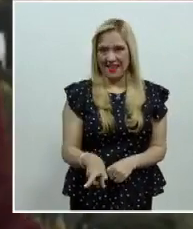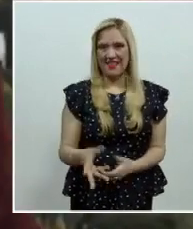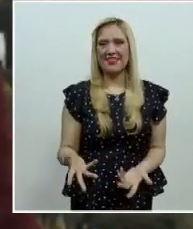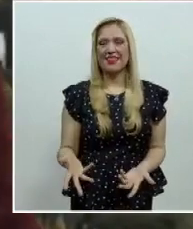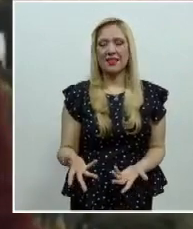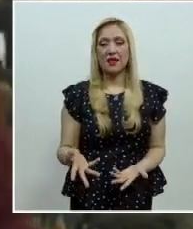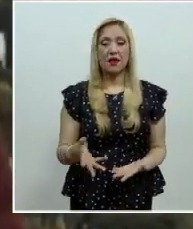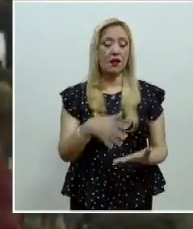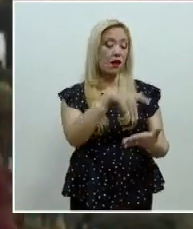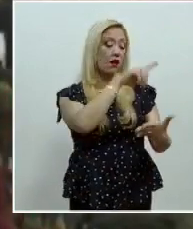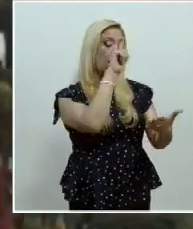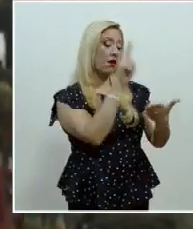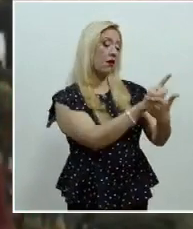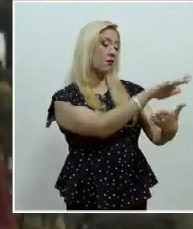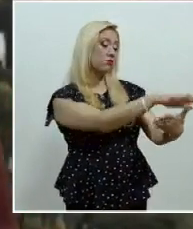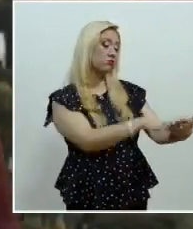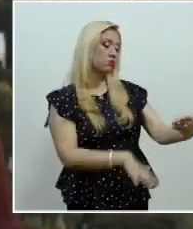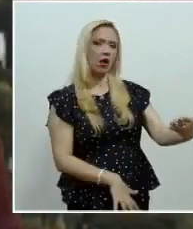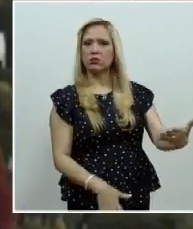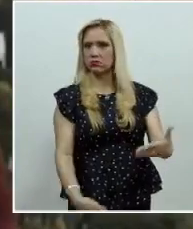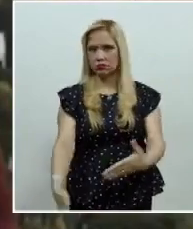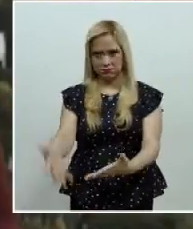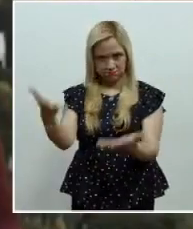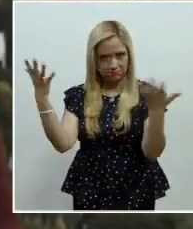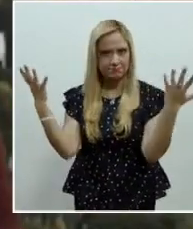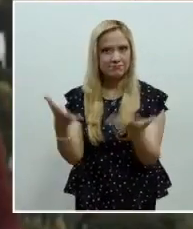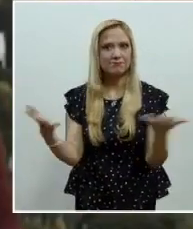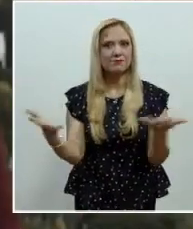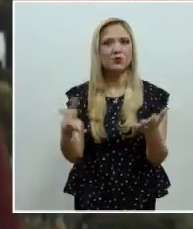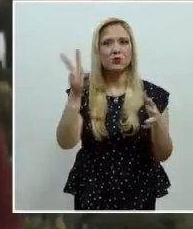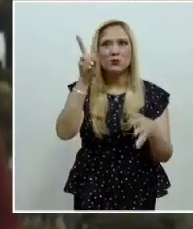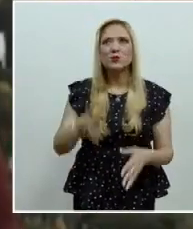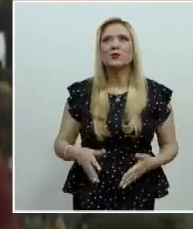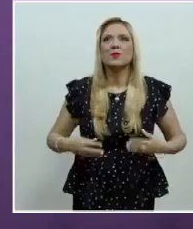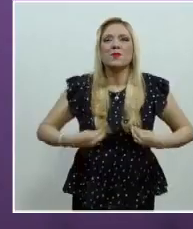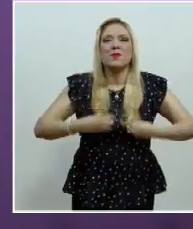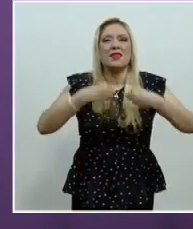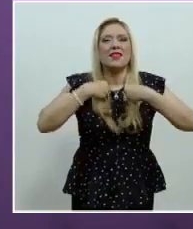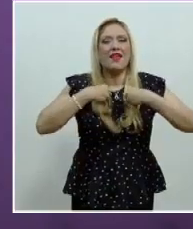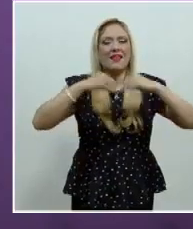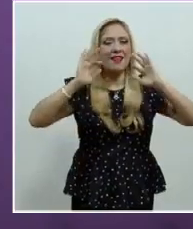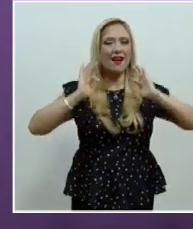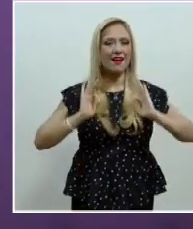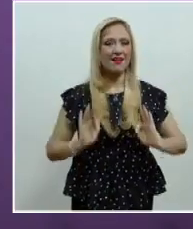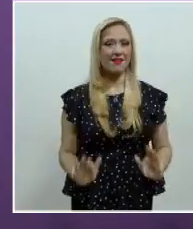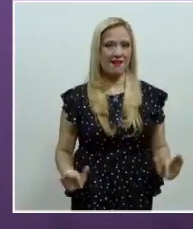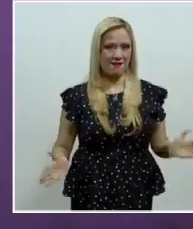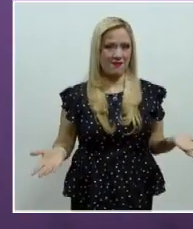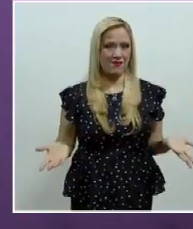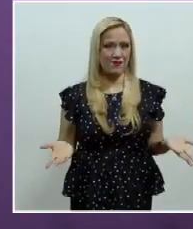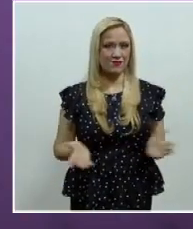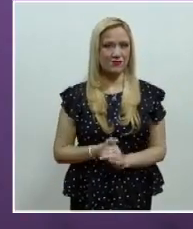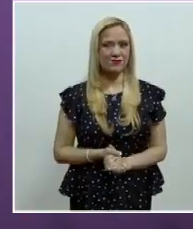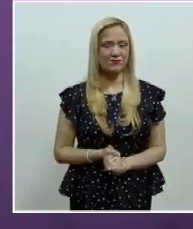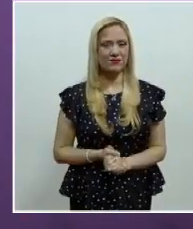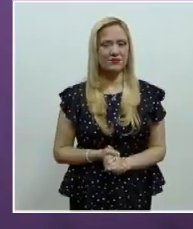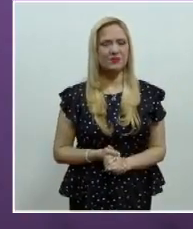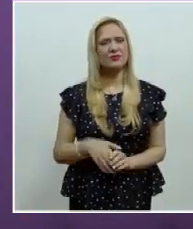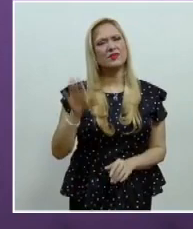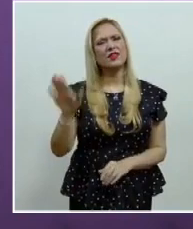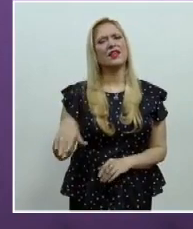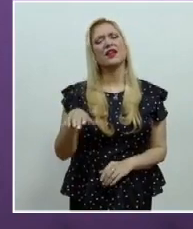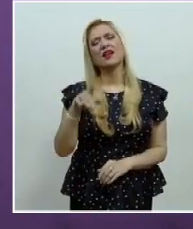de lo formal a lo sustancial, para que verdaderamente podamos vivir una vida libre de violencia. Fiscal, ¿cómo se